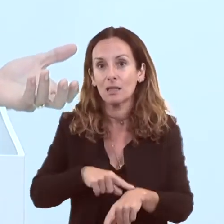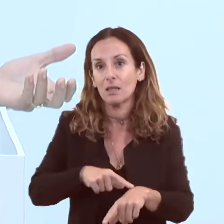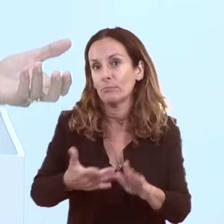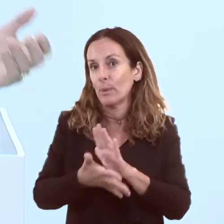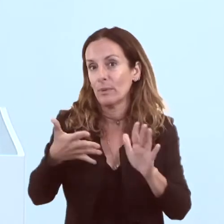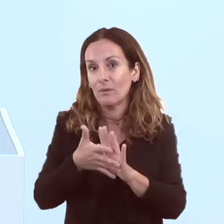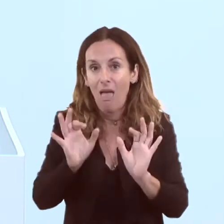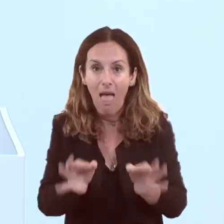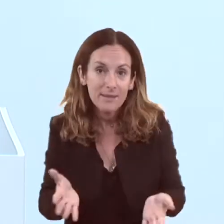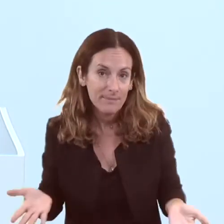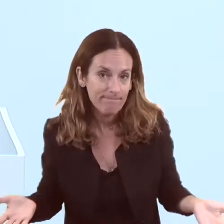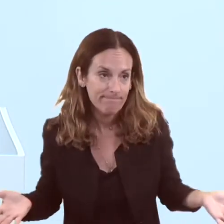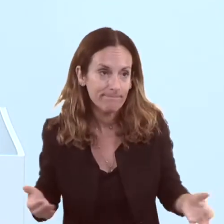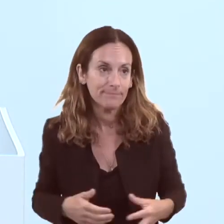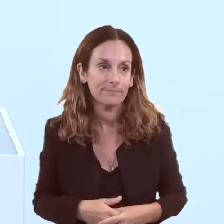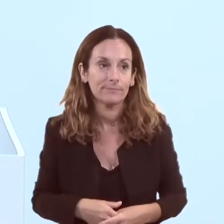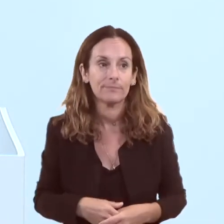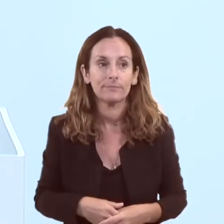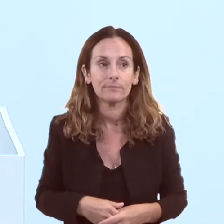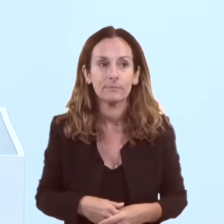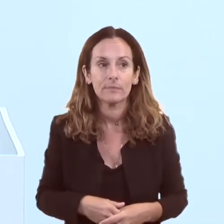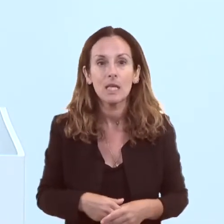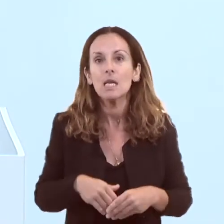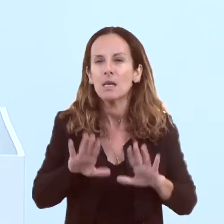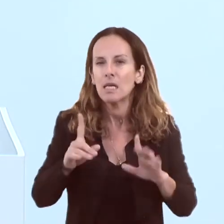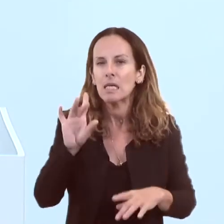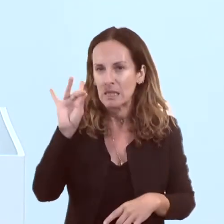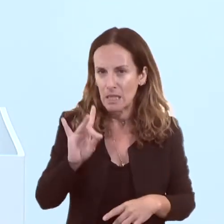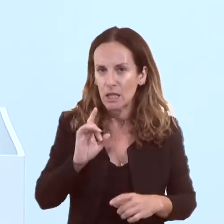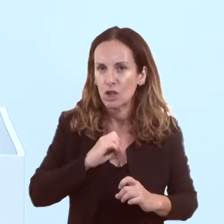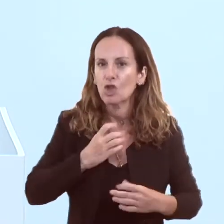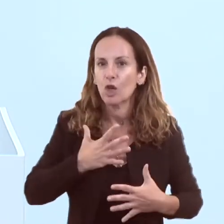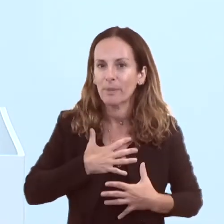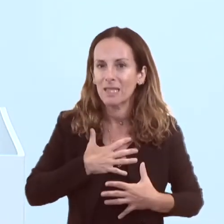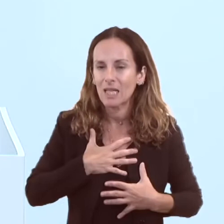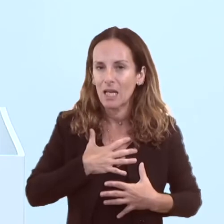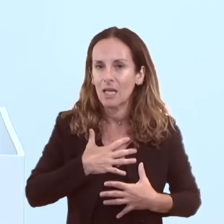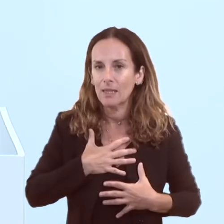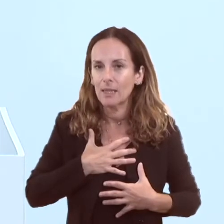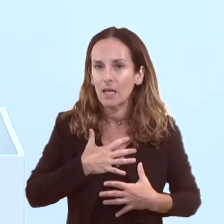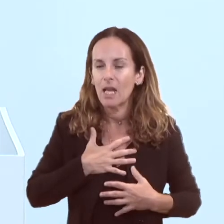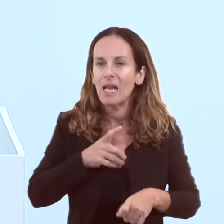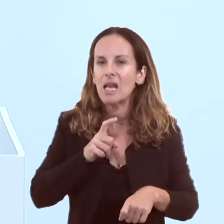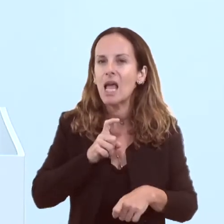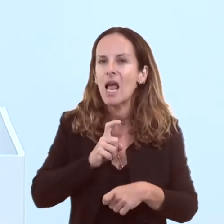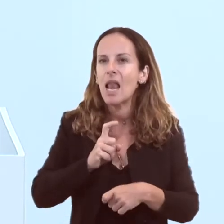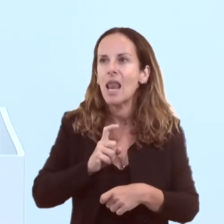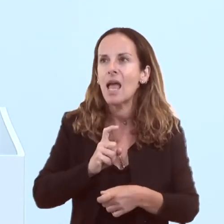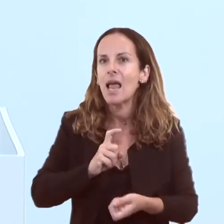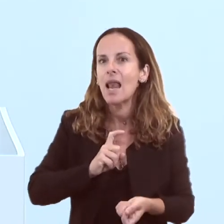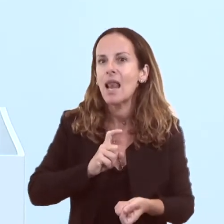es así no y lo que sí es sorprendente es el ritmo de el por ejemplo el